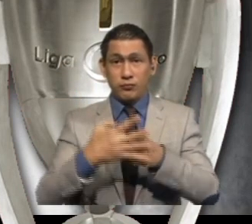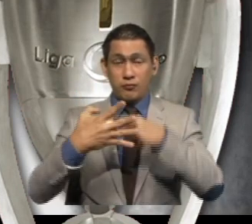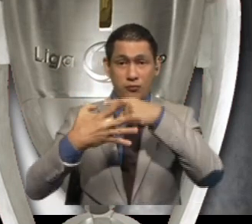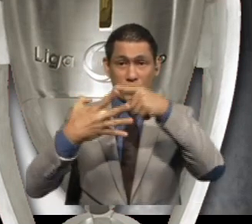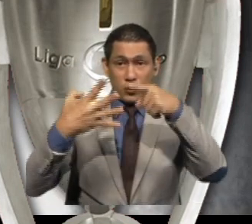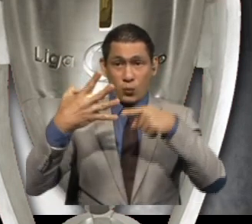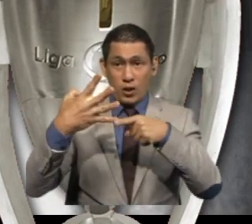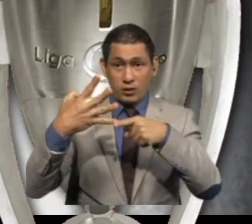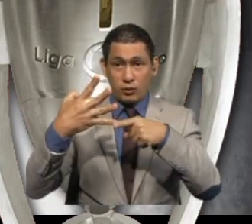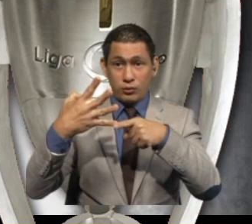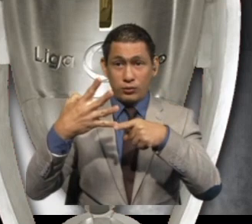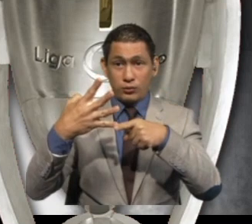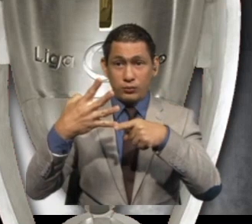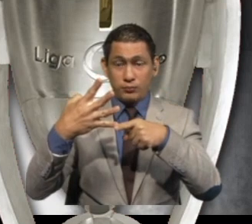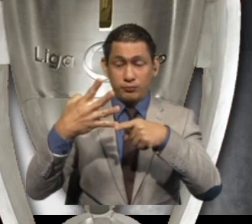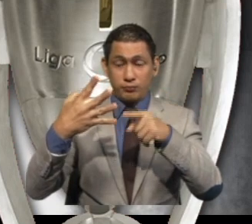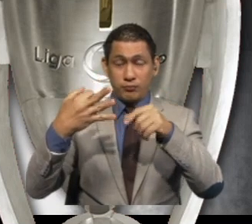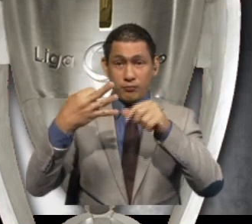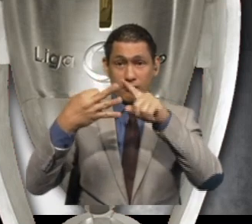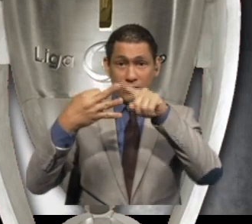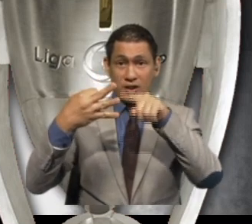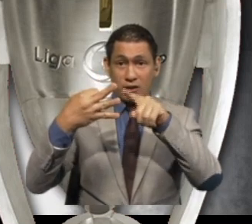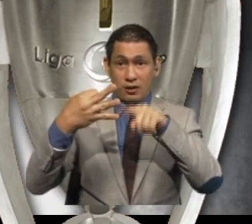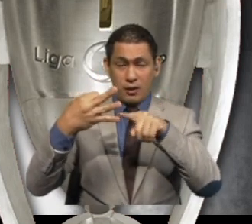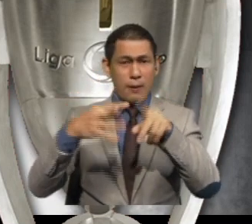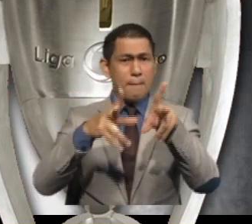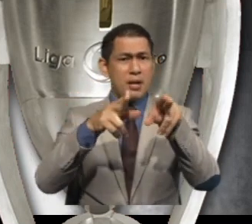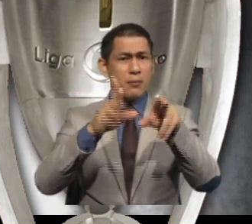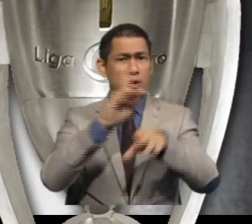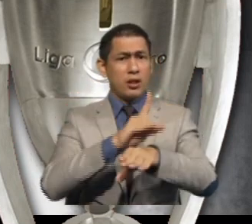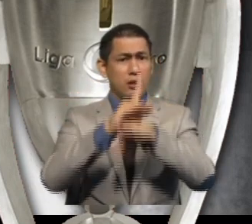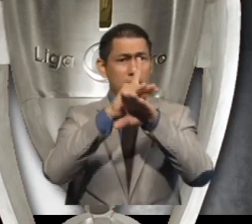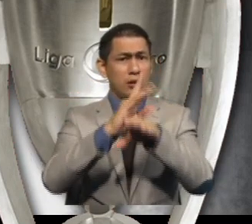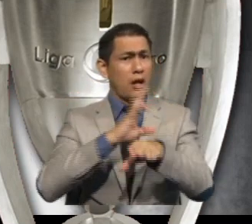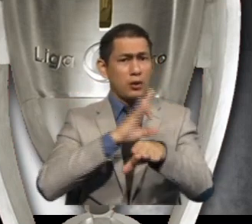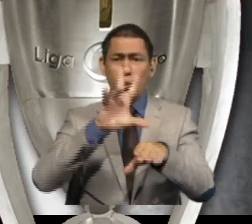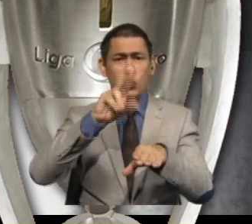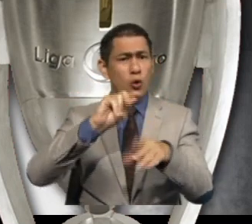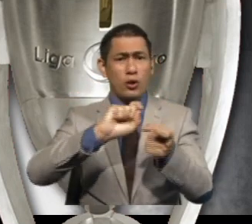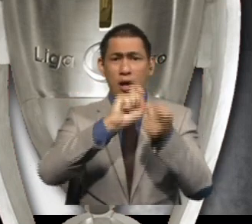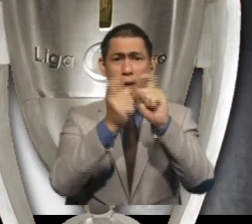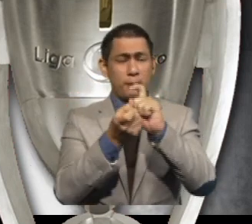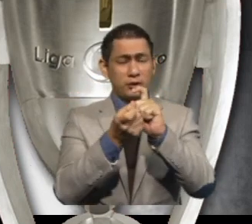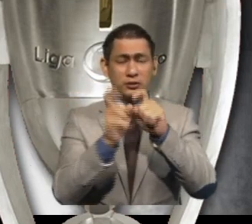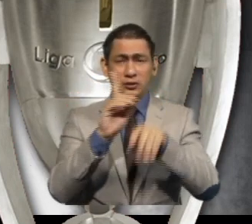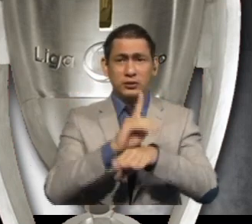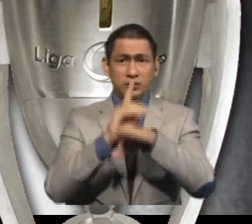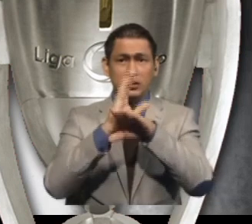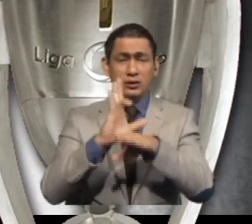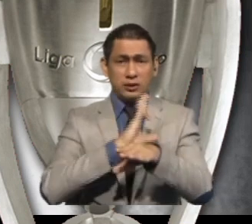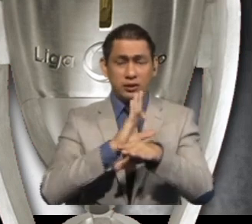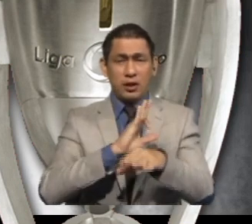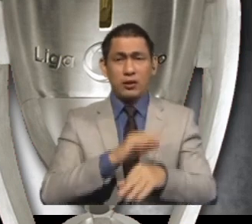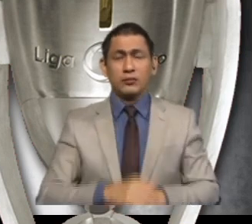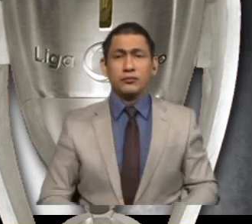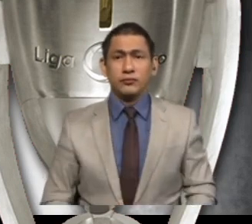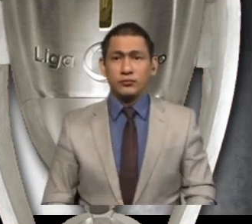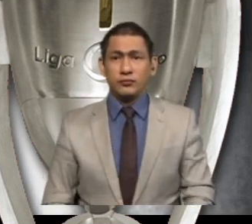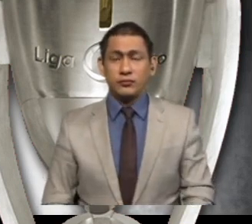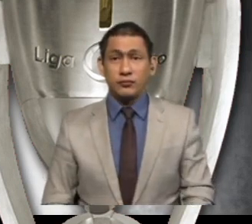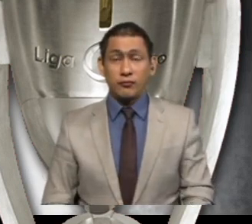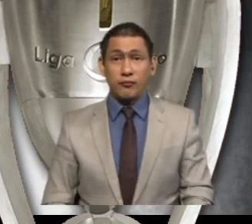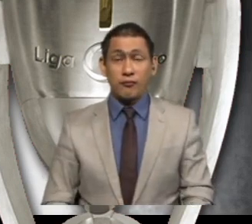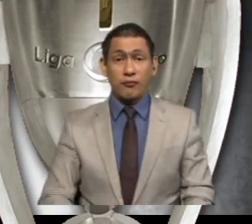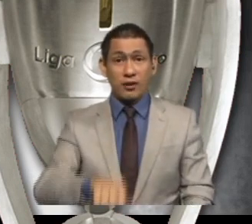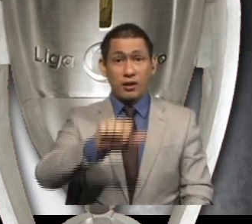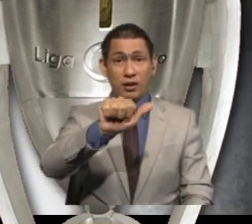primeros, tres de los cuatro no cambiaron de técnico, Liga, Independiente y Nacional. Aucas